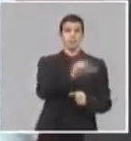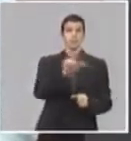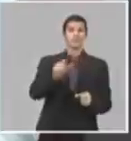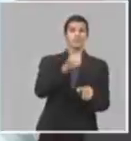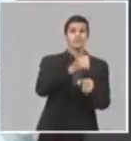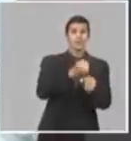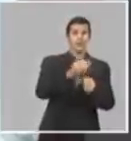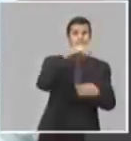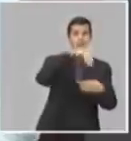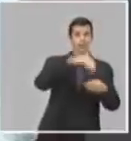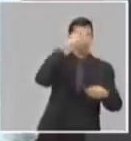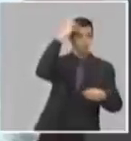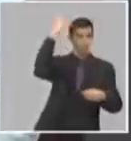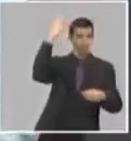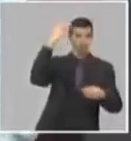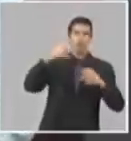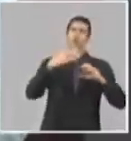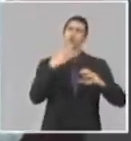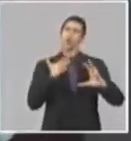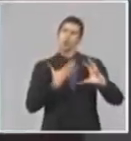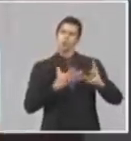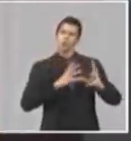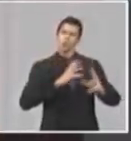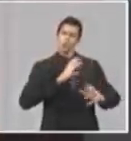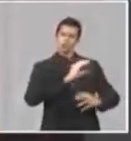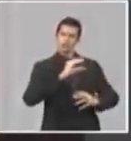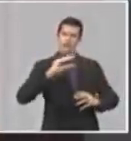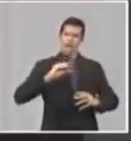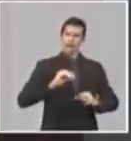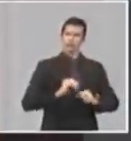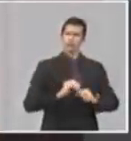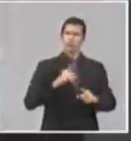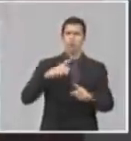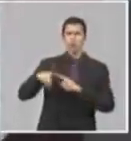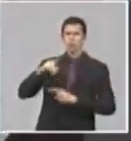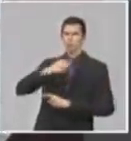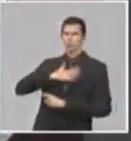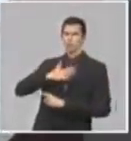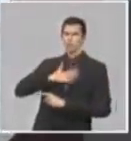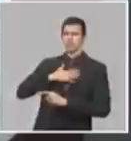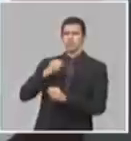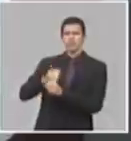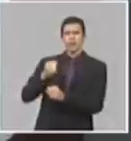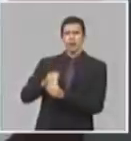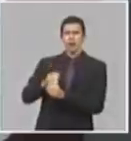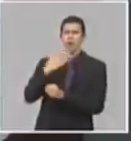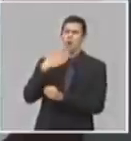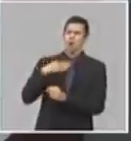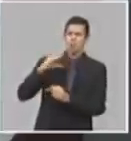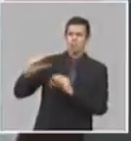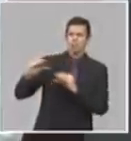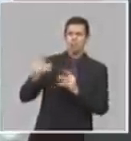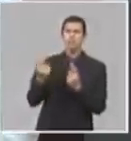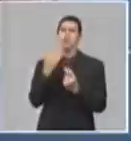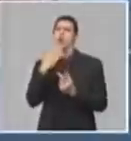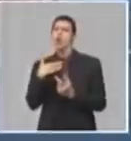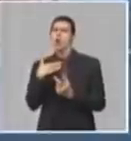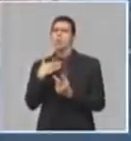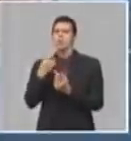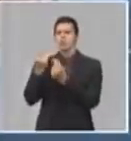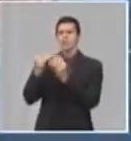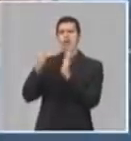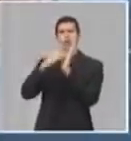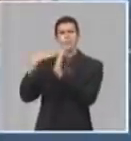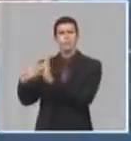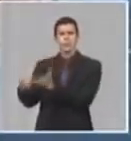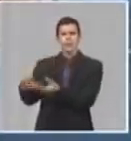comercio exterior, el perfeccionamiento del trabajo del sector no estatal con prioridad inmediata en la ampliación del trabajo por cuenta